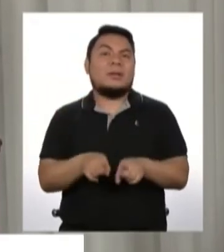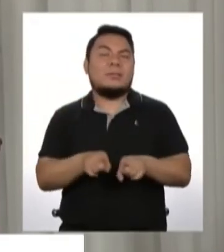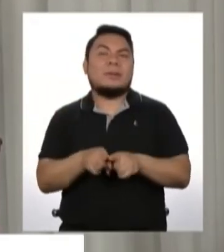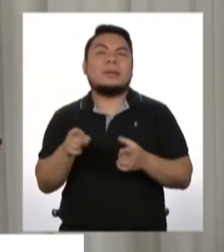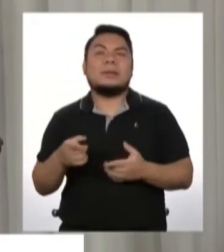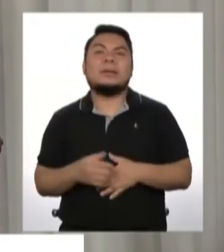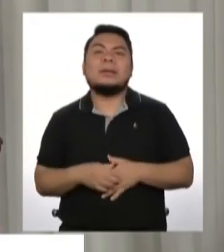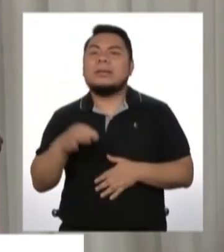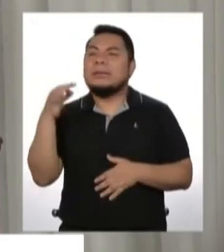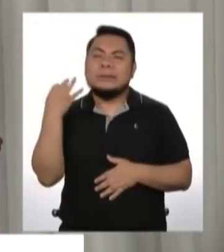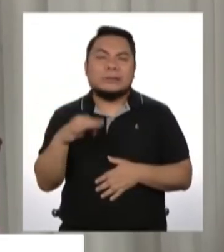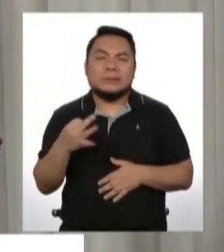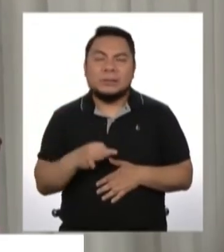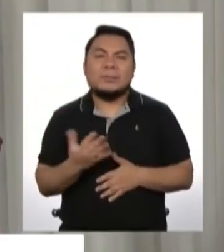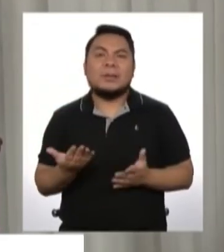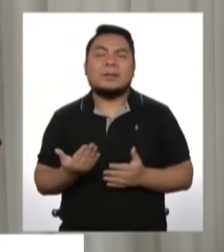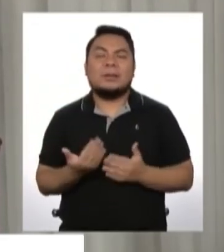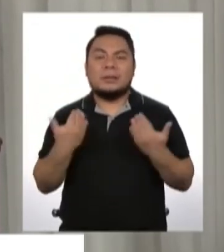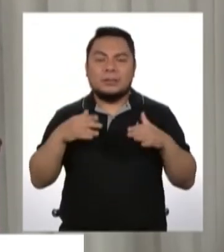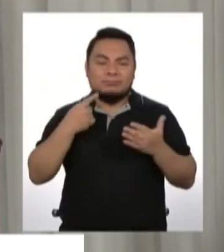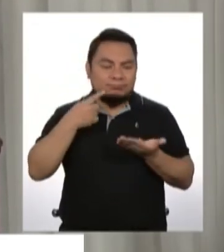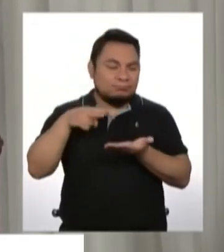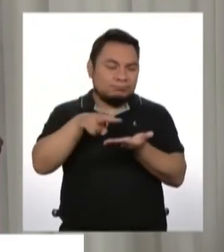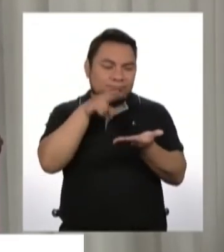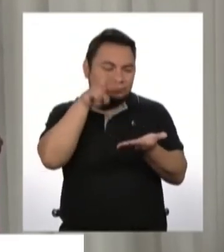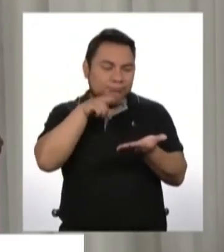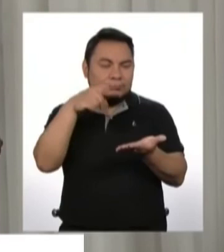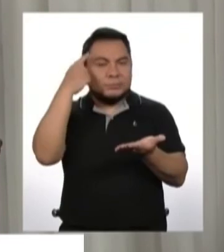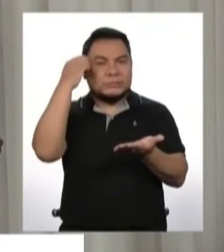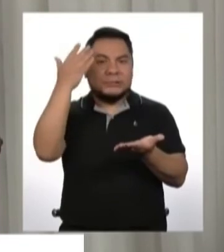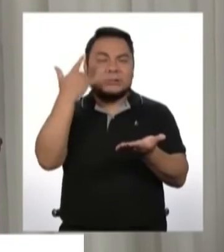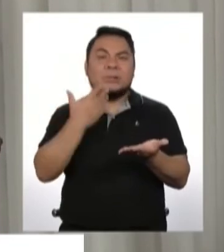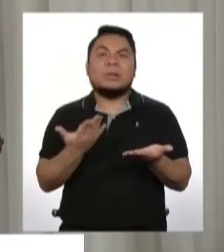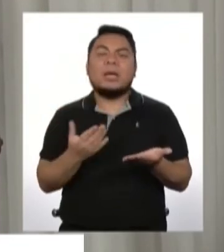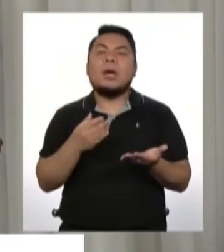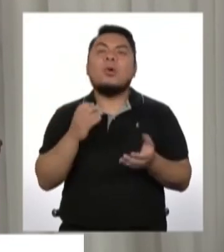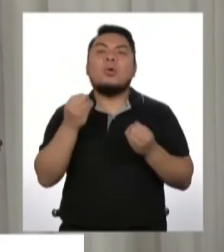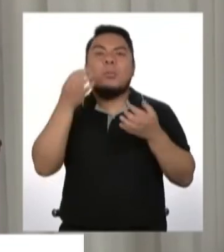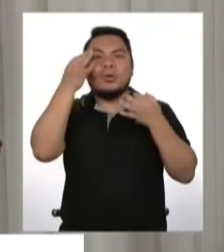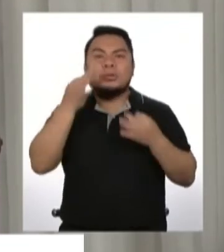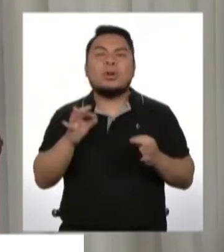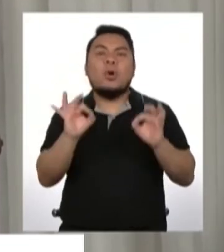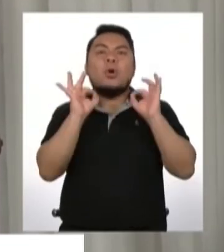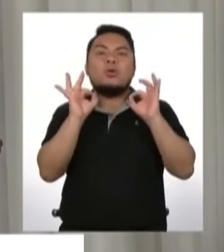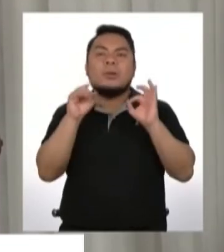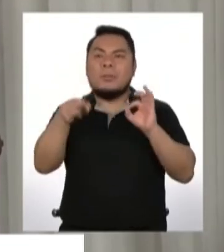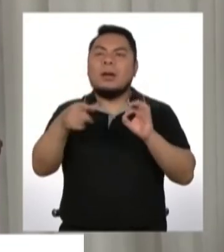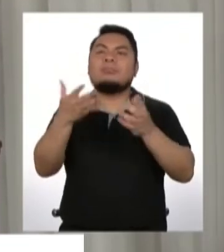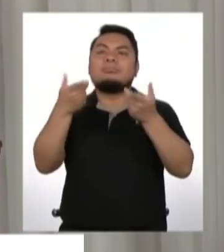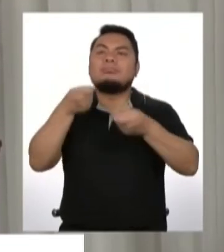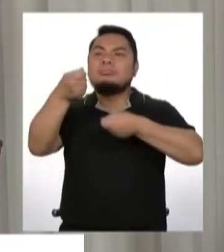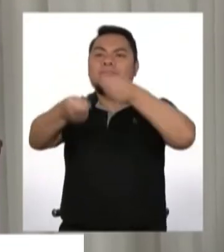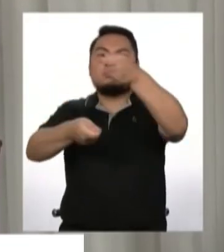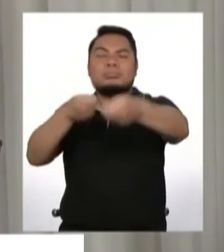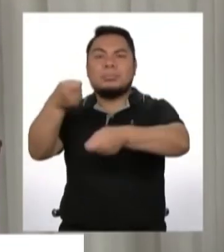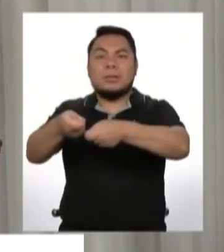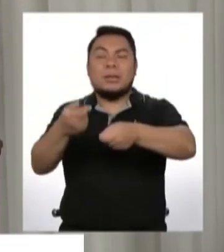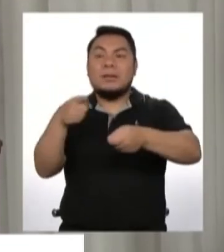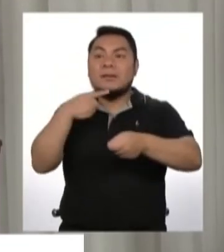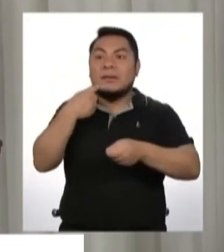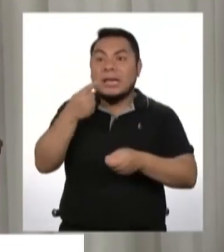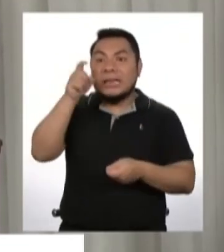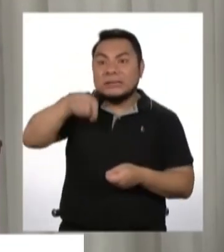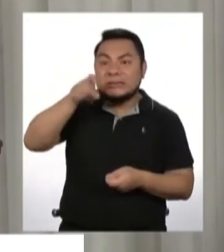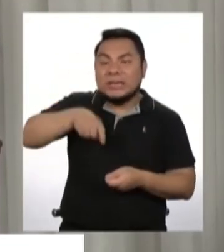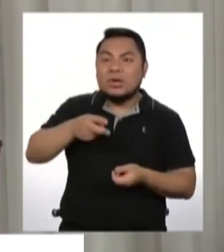tenemos siempre, estamos evaluando las condiciones óptimas del mercado para ver si es necesario salir una emisión de bonos. Eso es